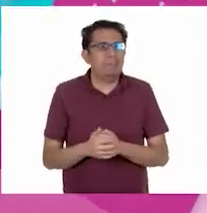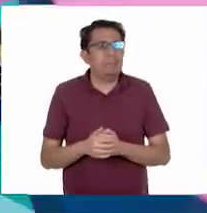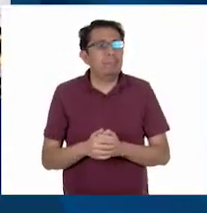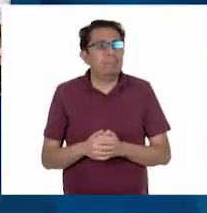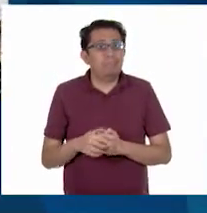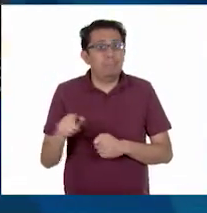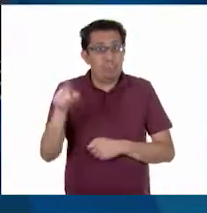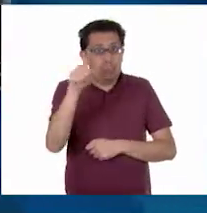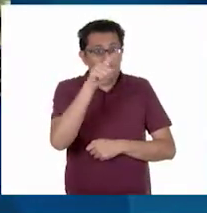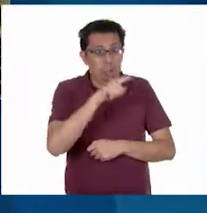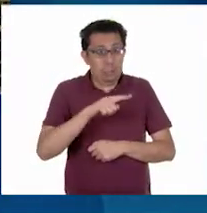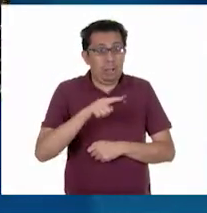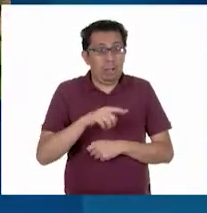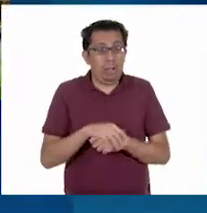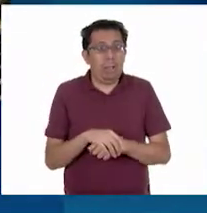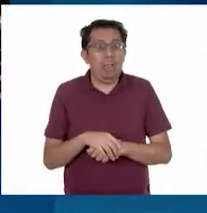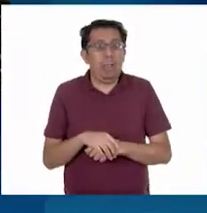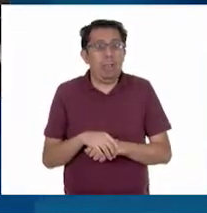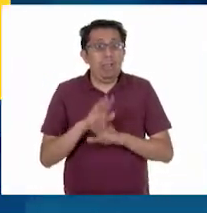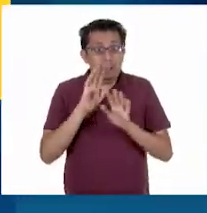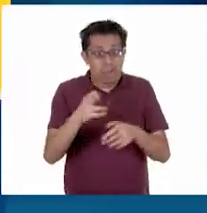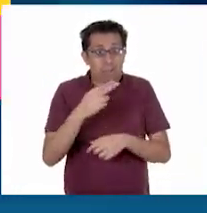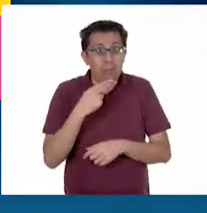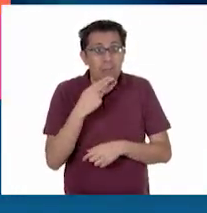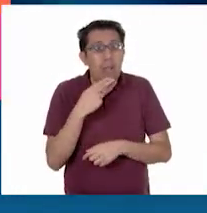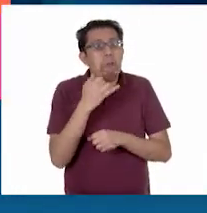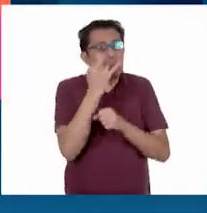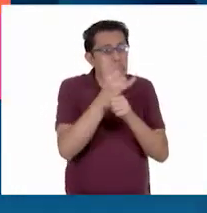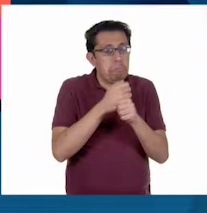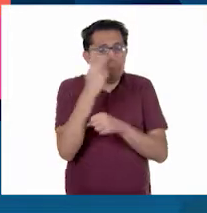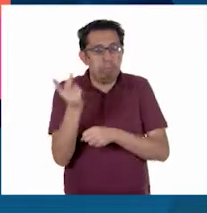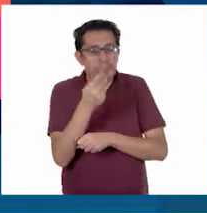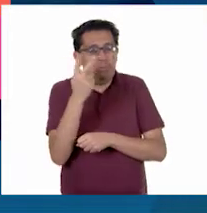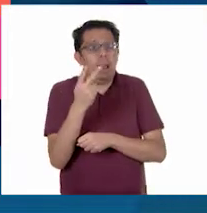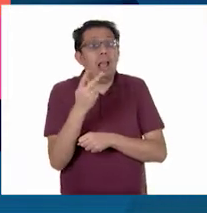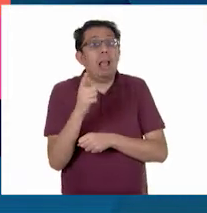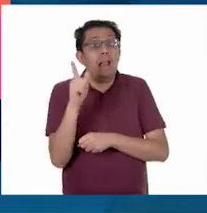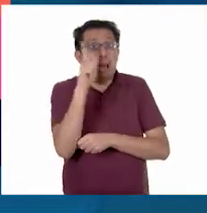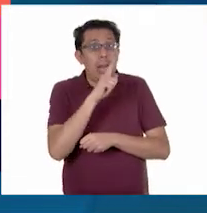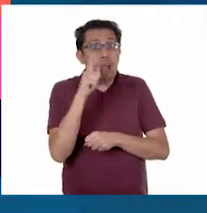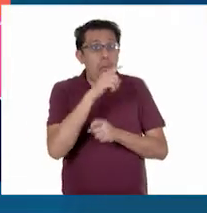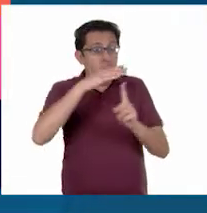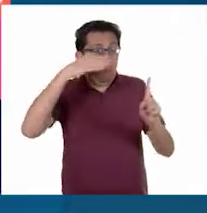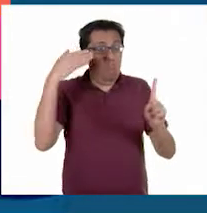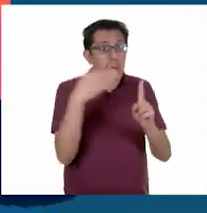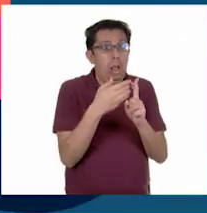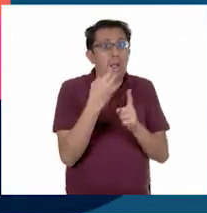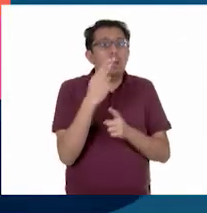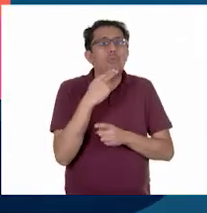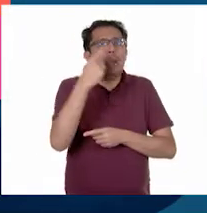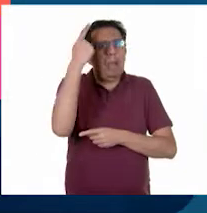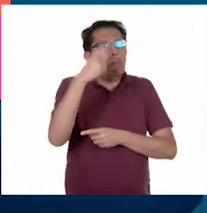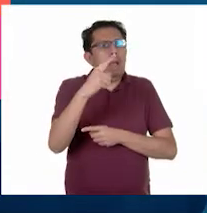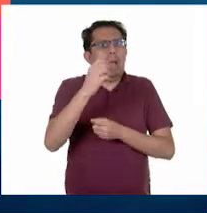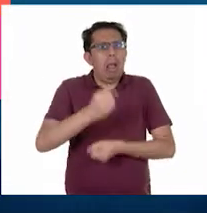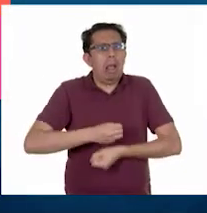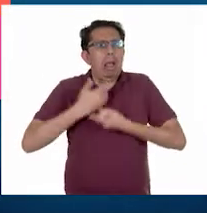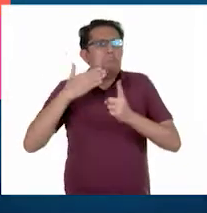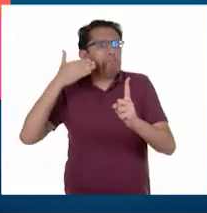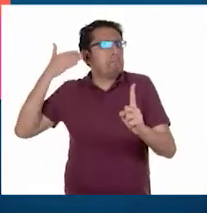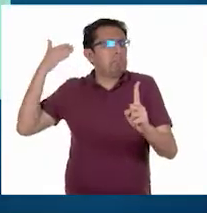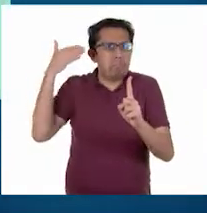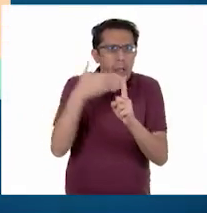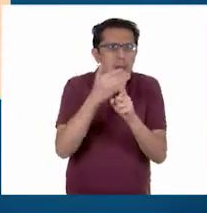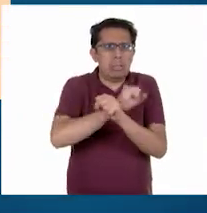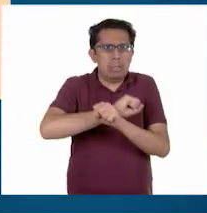¿Alguna vez los han usado? Vamos a investigar. El lenguaje literal se usa para expresar algo de manera directa, sencilla